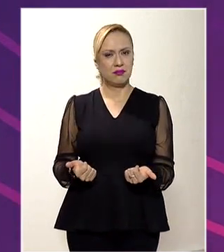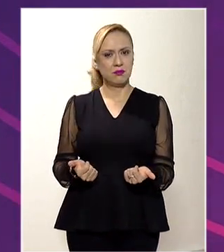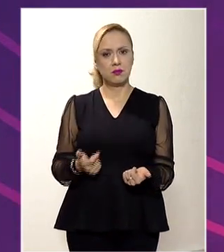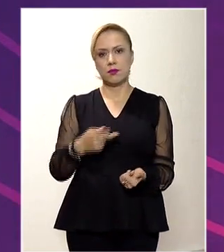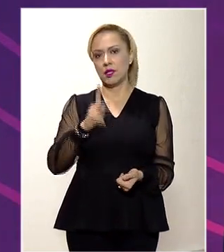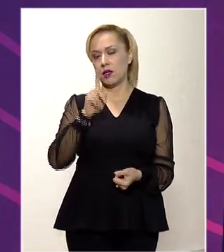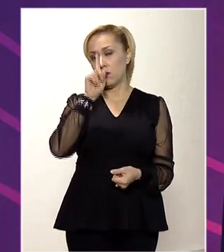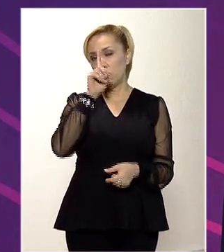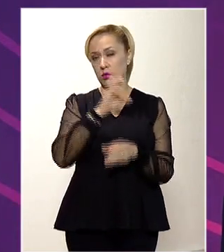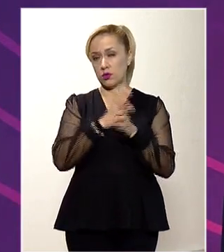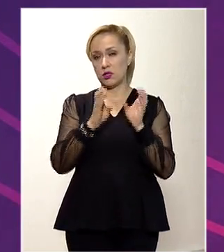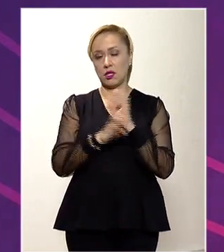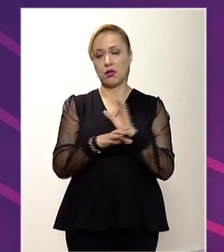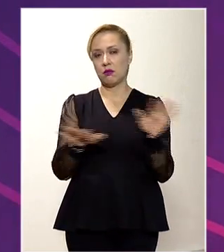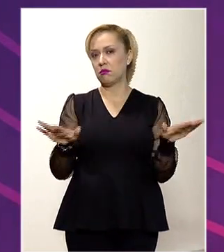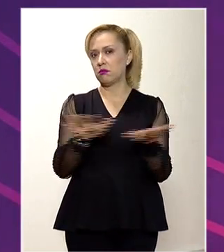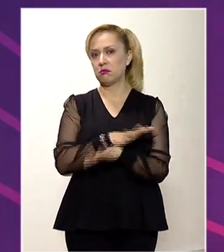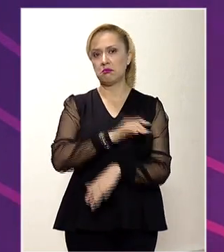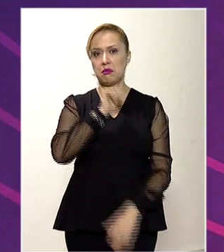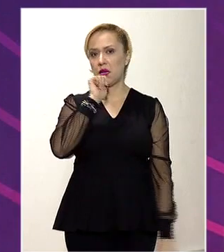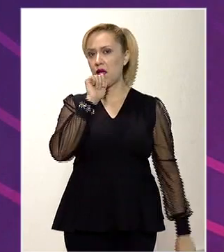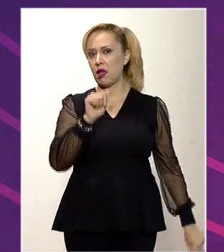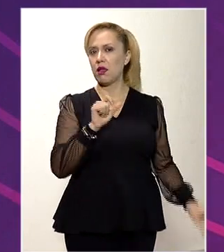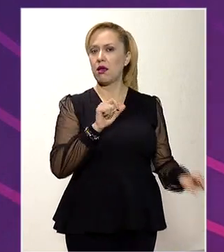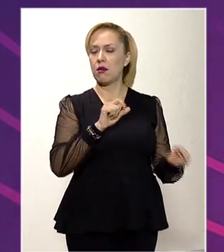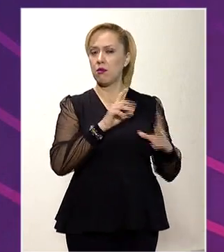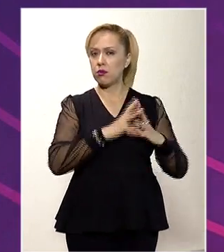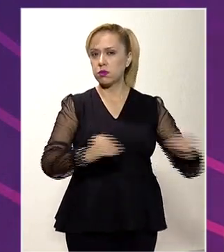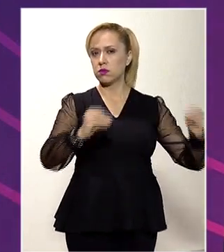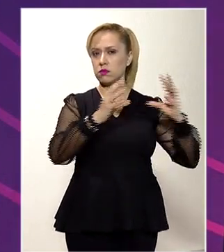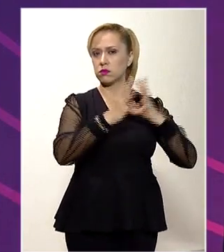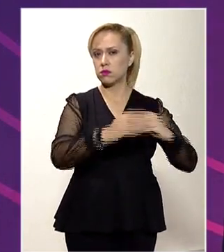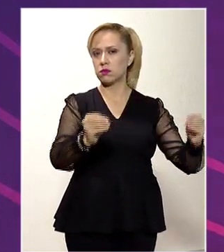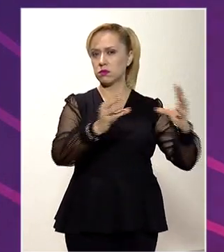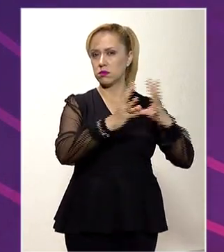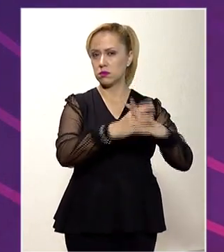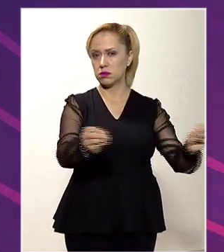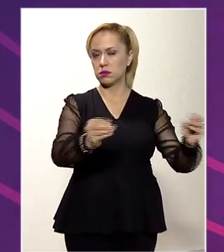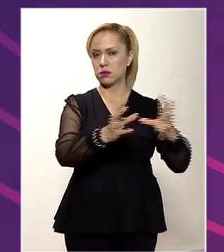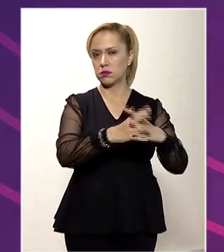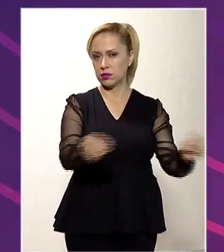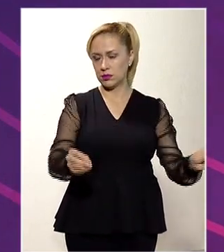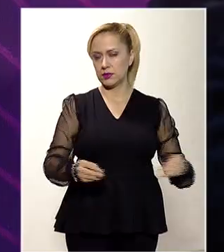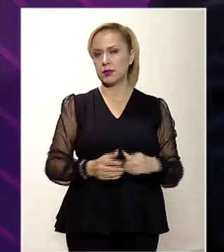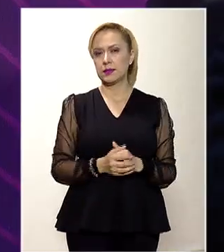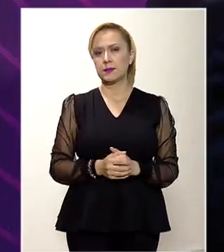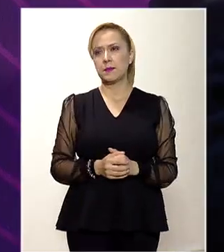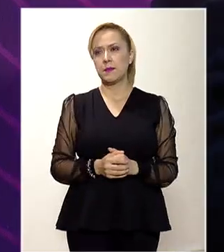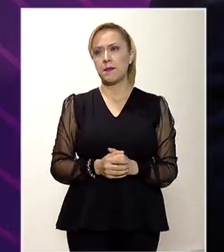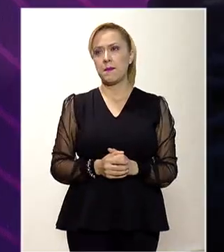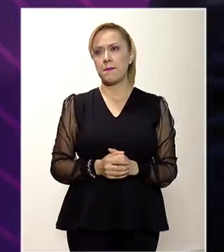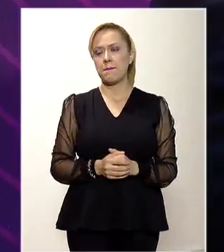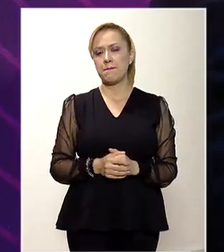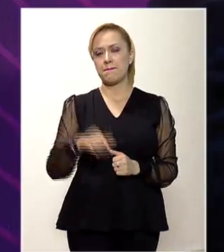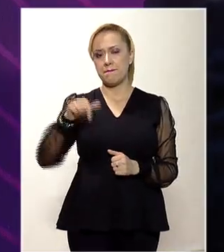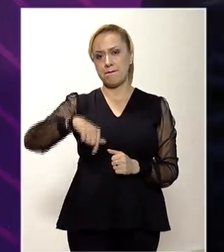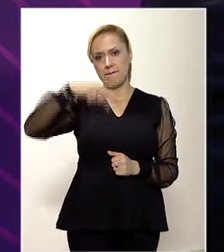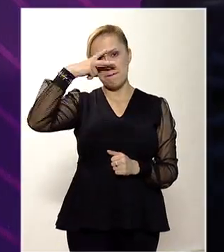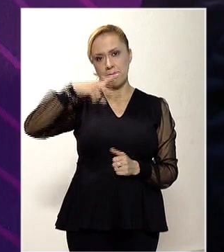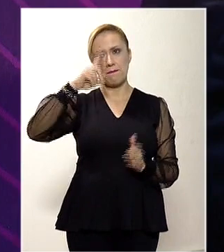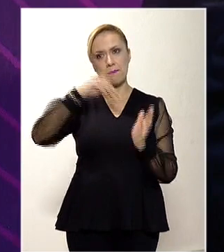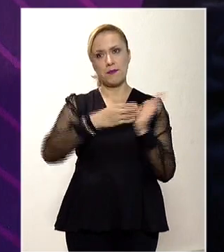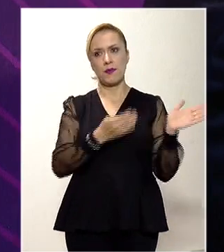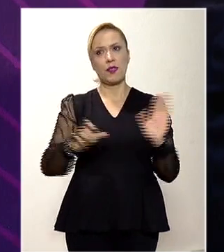ha cambiado desde las desapariciones llamadas del pasado, ¿no? En nuestro caso de México de los